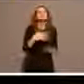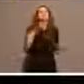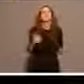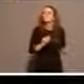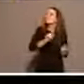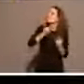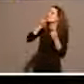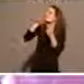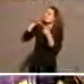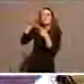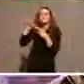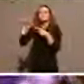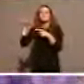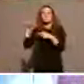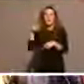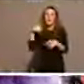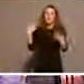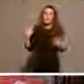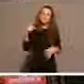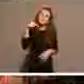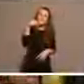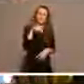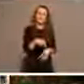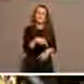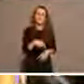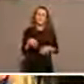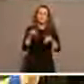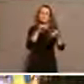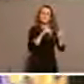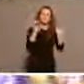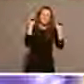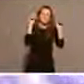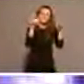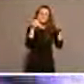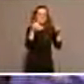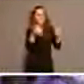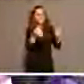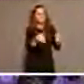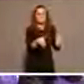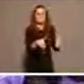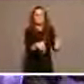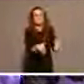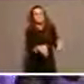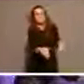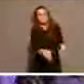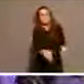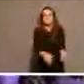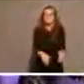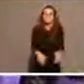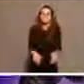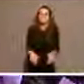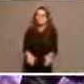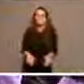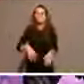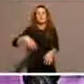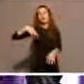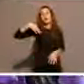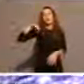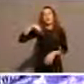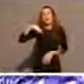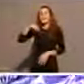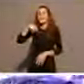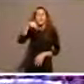Y así se arruinará más nuestra tierra. Único aquí es la